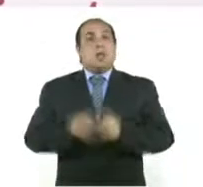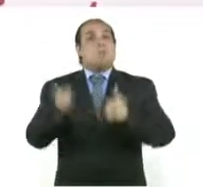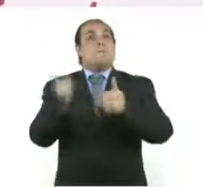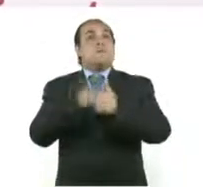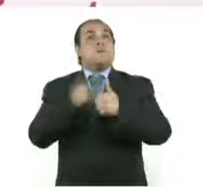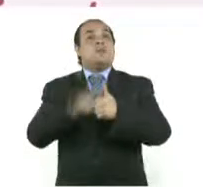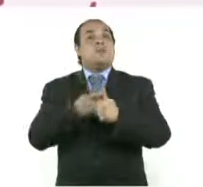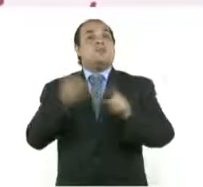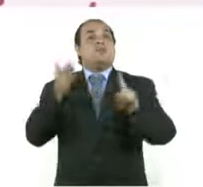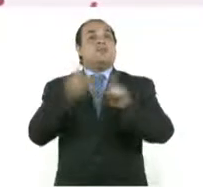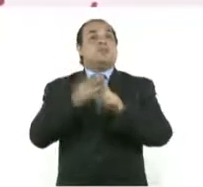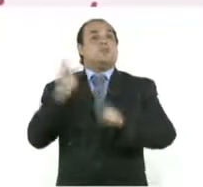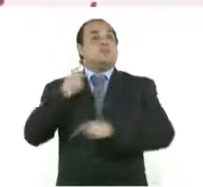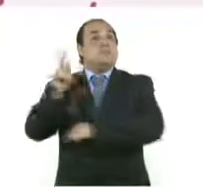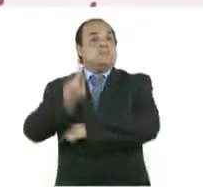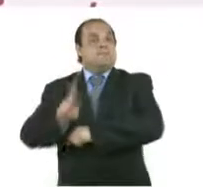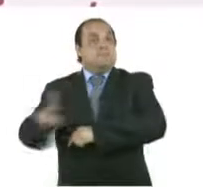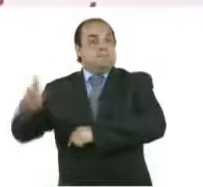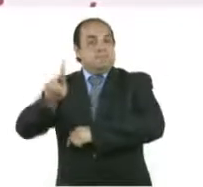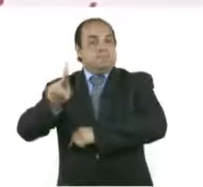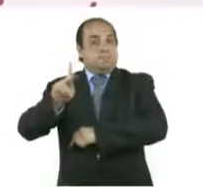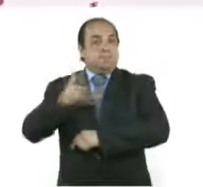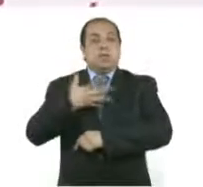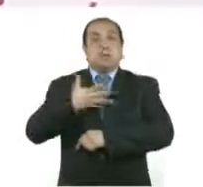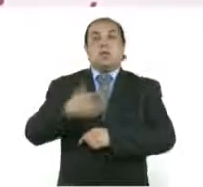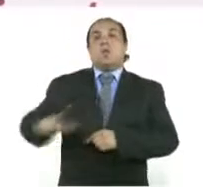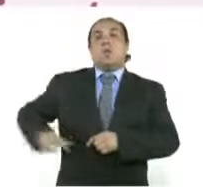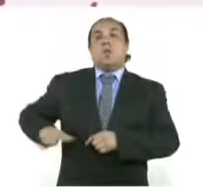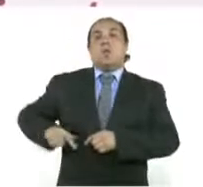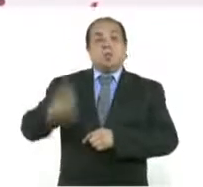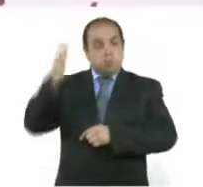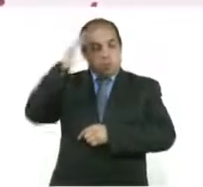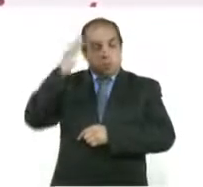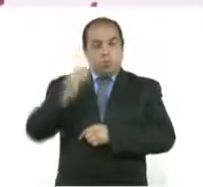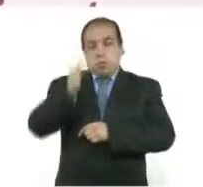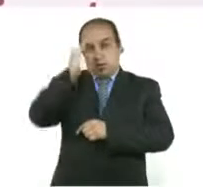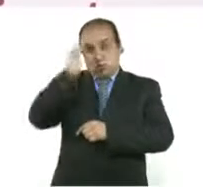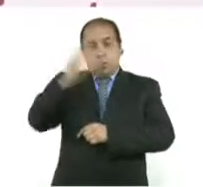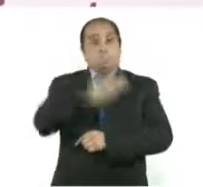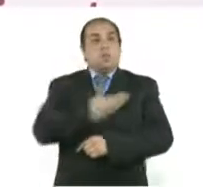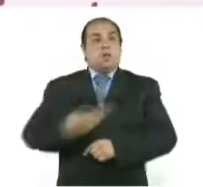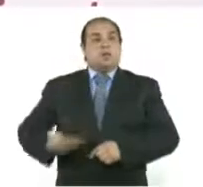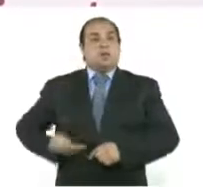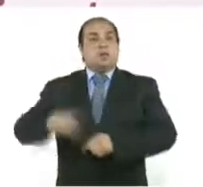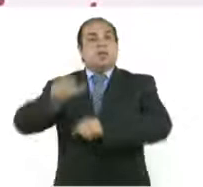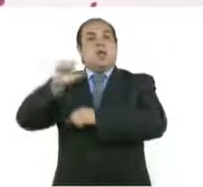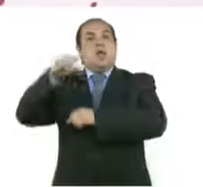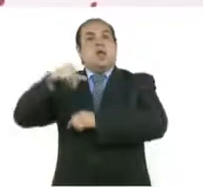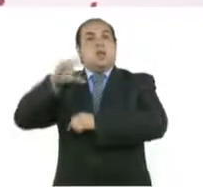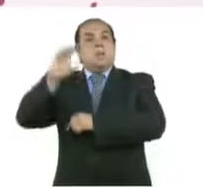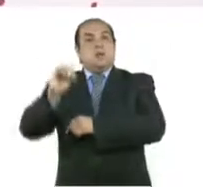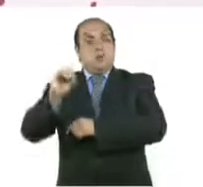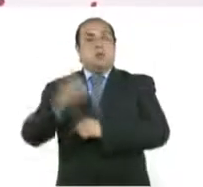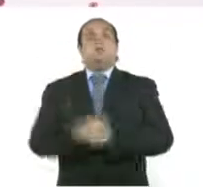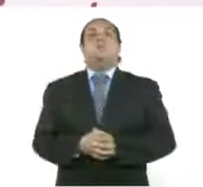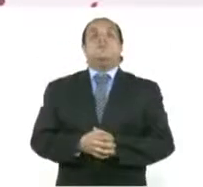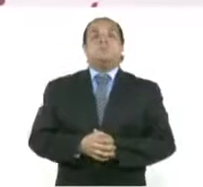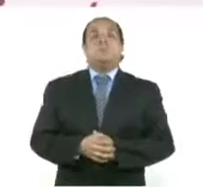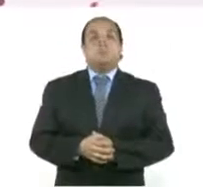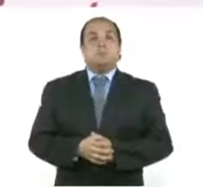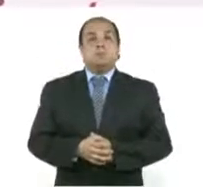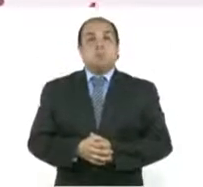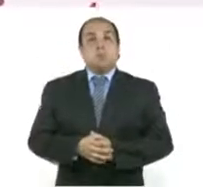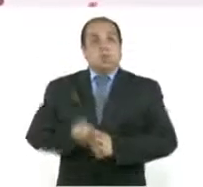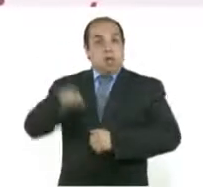políticas públicas que aplica el gobierno que encabeza nuestro señor presidente Andrés Manuel López Obrador. Pues como